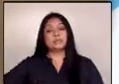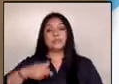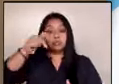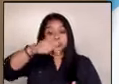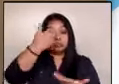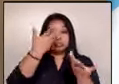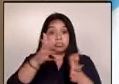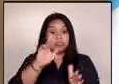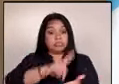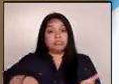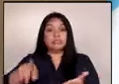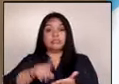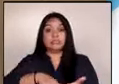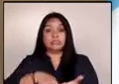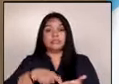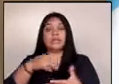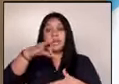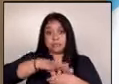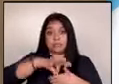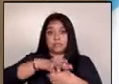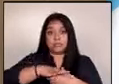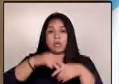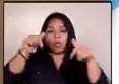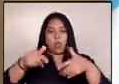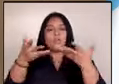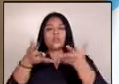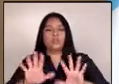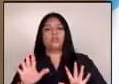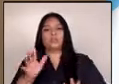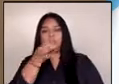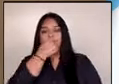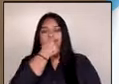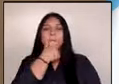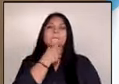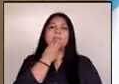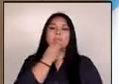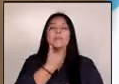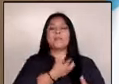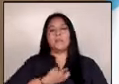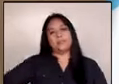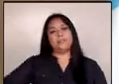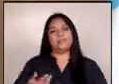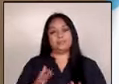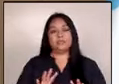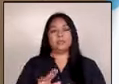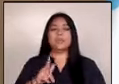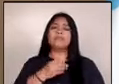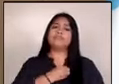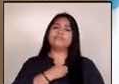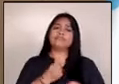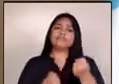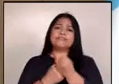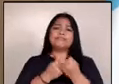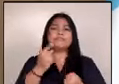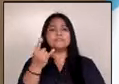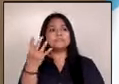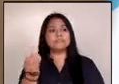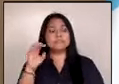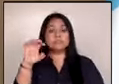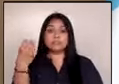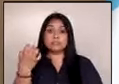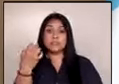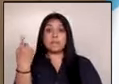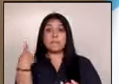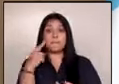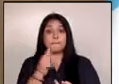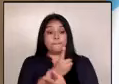ejercicio Don Bernardo arono creo poder decir que el apoyo de la Unión Europea a la democracia en